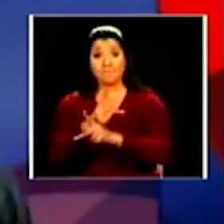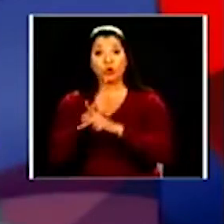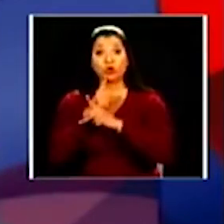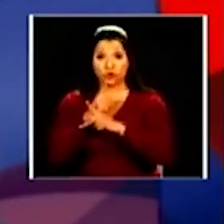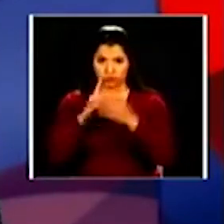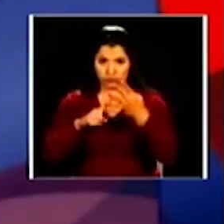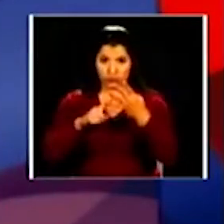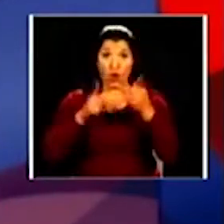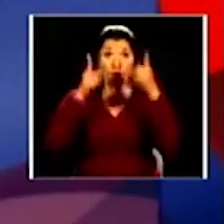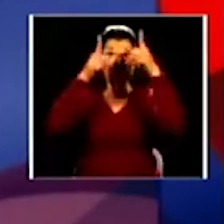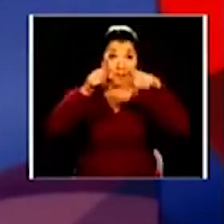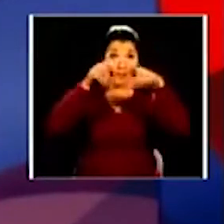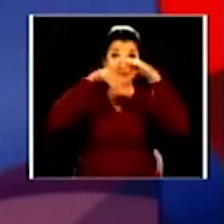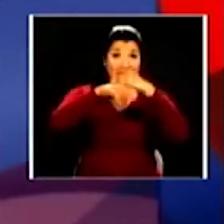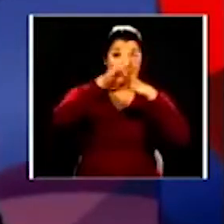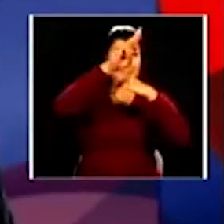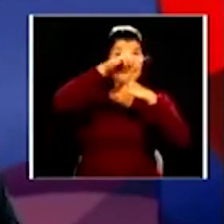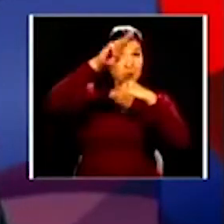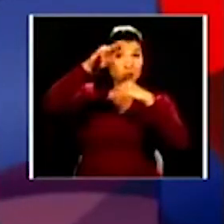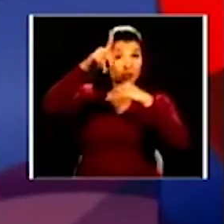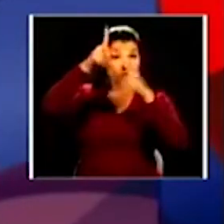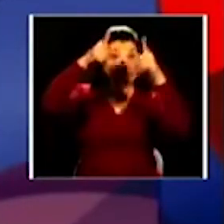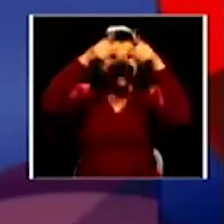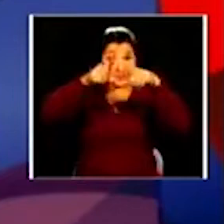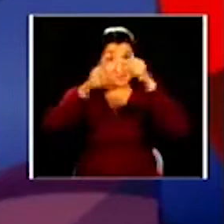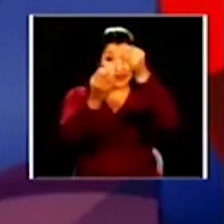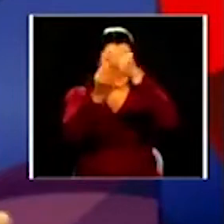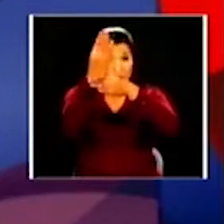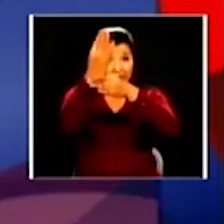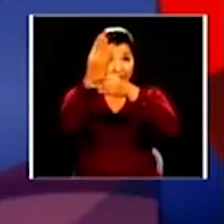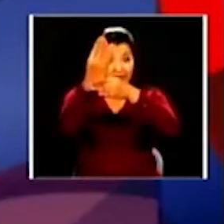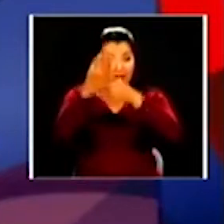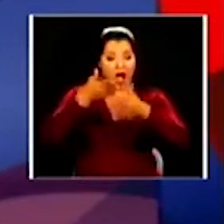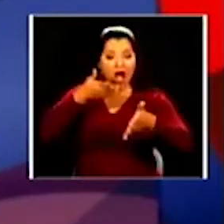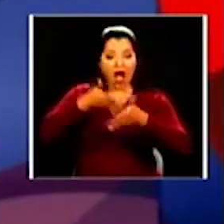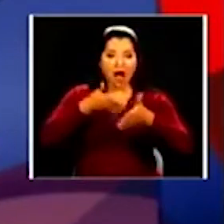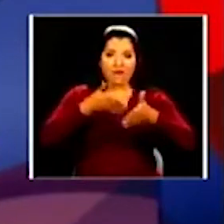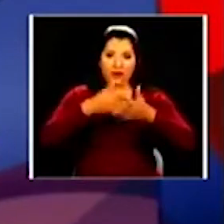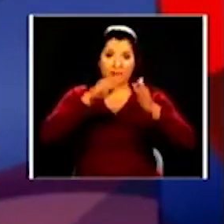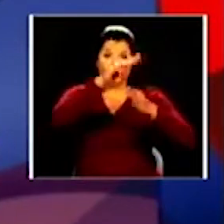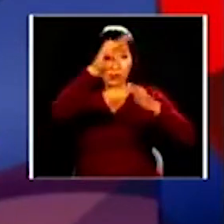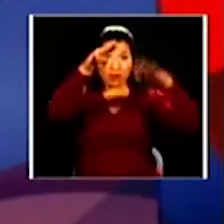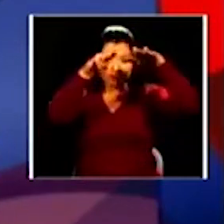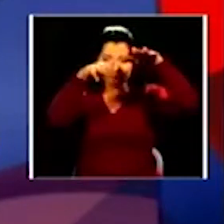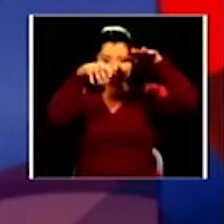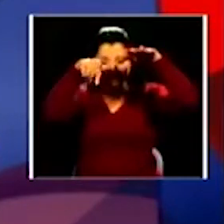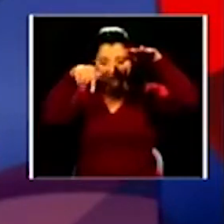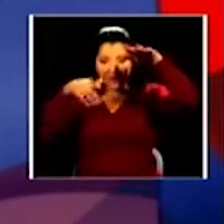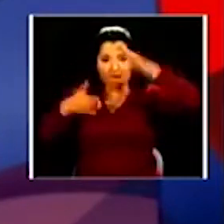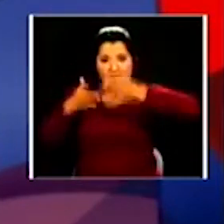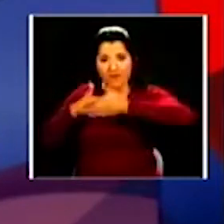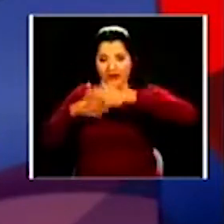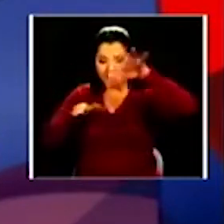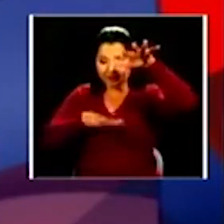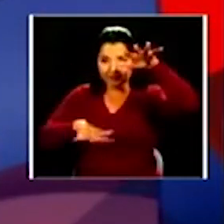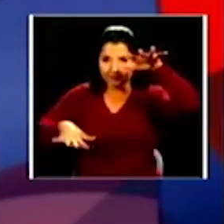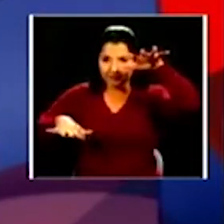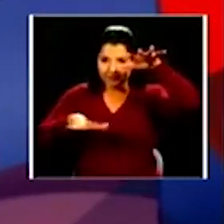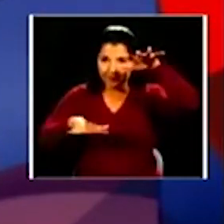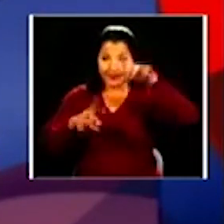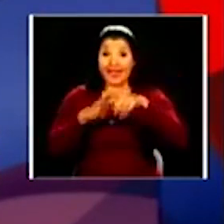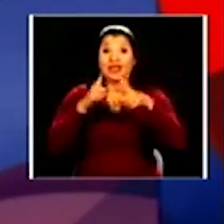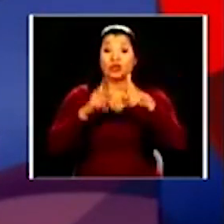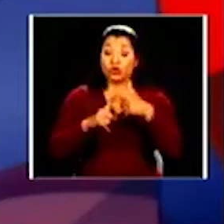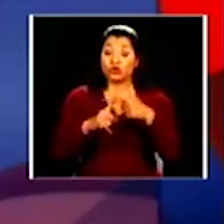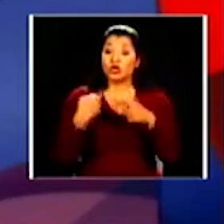alta o lo que pasa en las fuentes va a afectar a las otras partes de la provincia. Desde ahí entonces una de nuestras